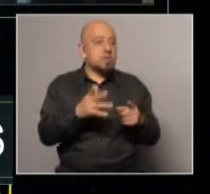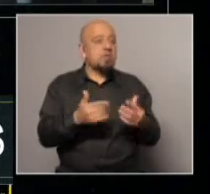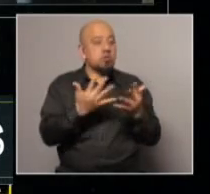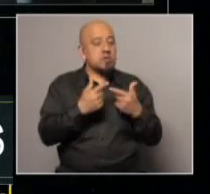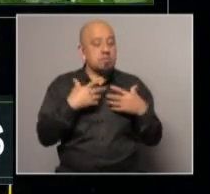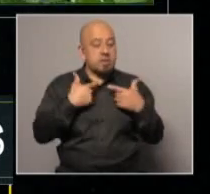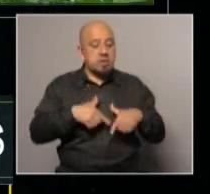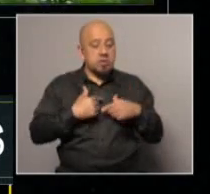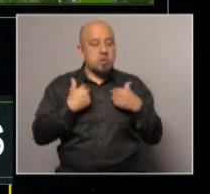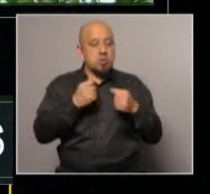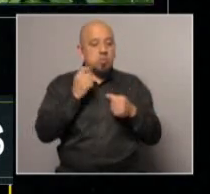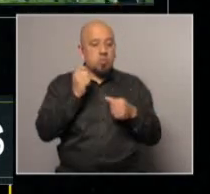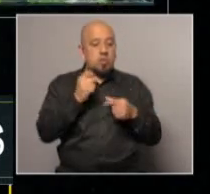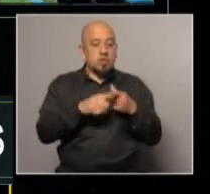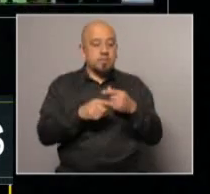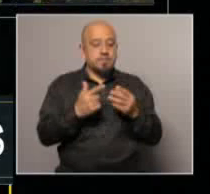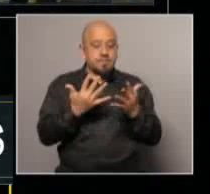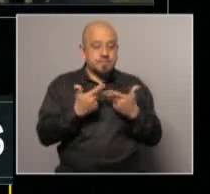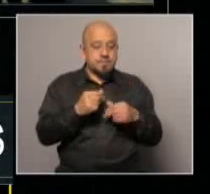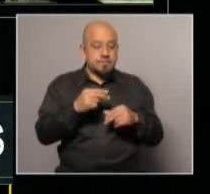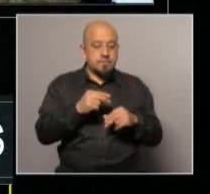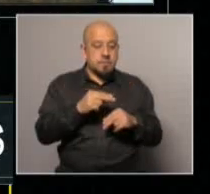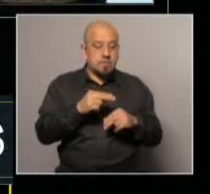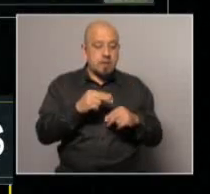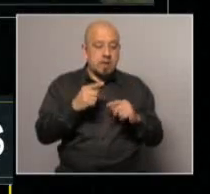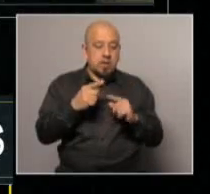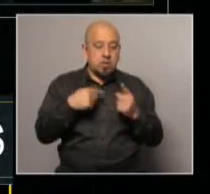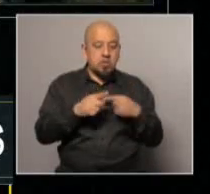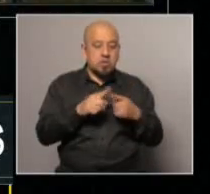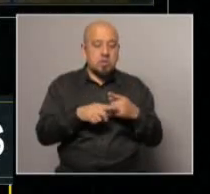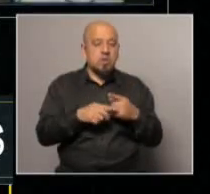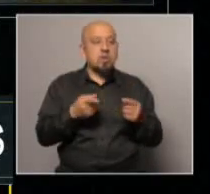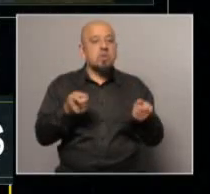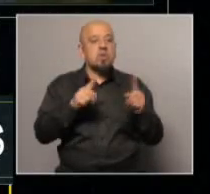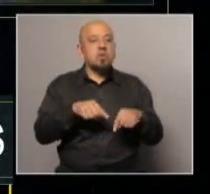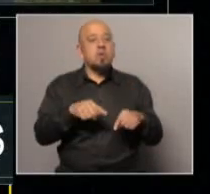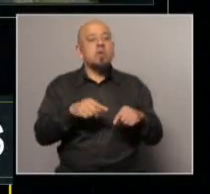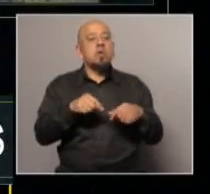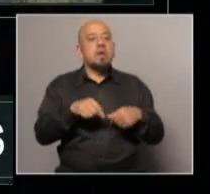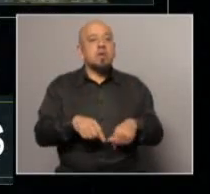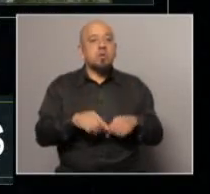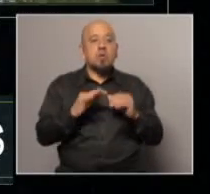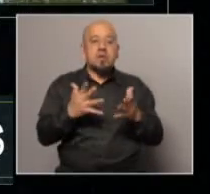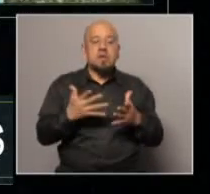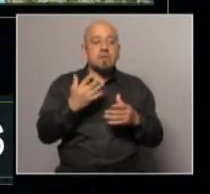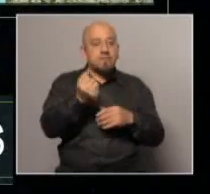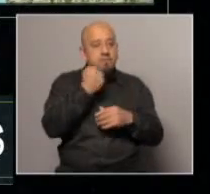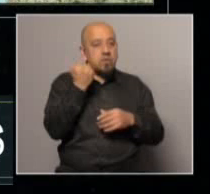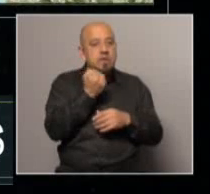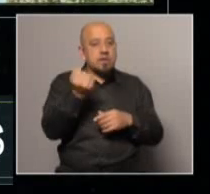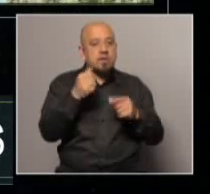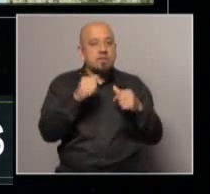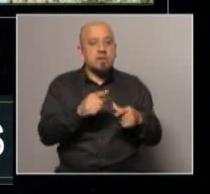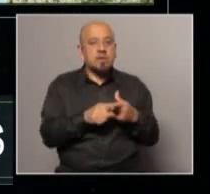Salud Pública. Eso quedó, lo dijo delante de todos los socios. Y que volvió a declarar que este es un sector clave para el Ejecutivo,